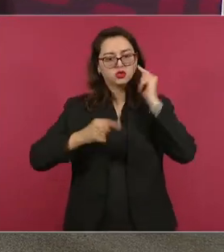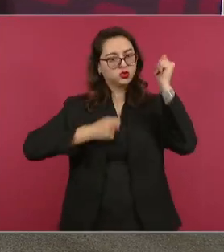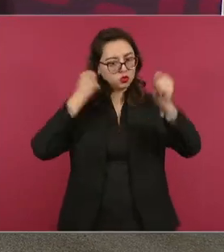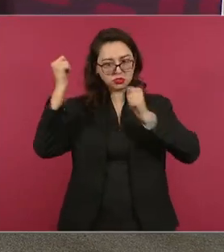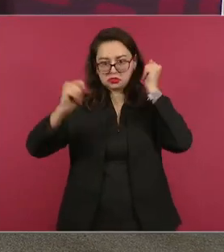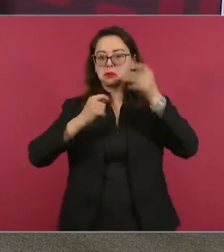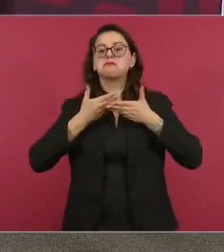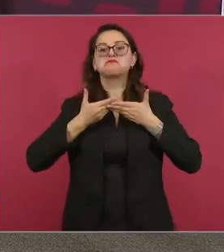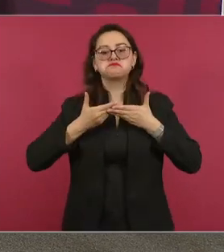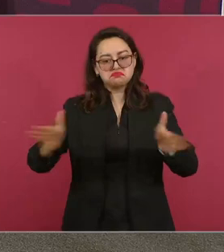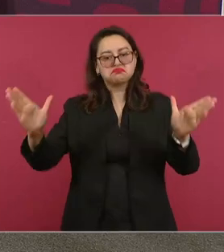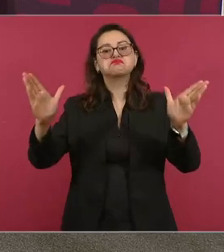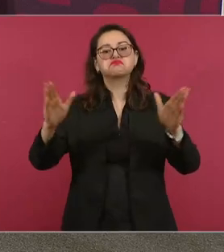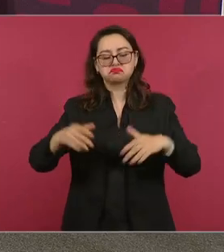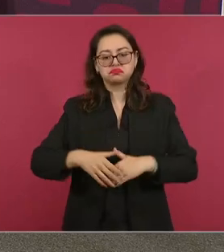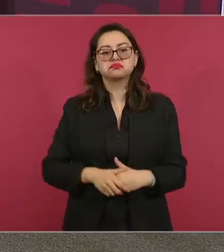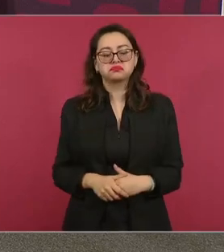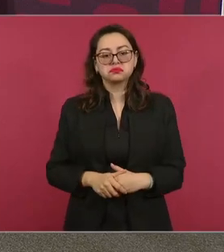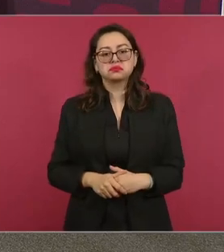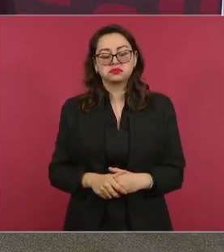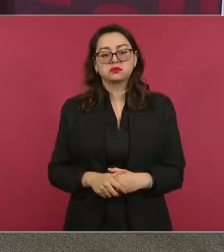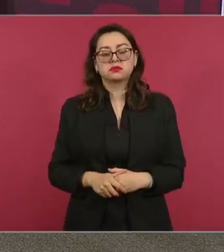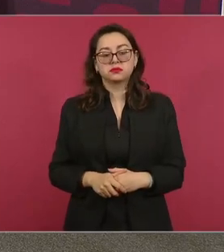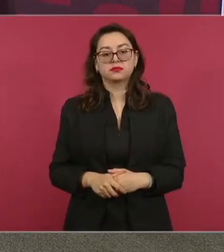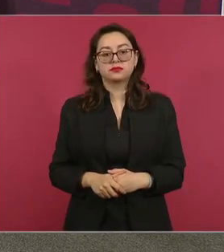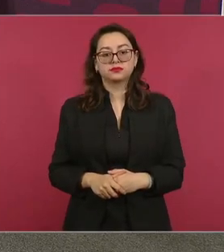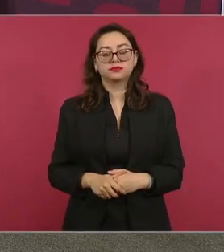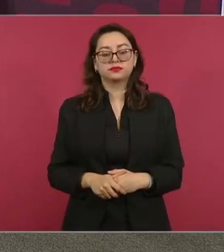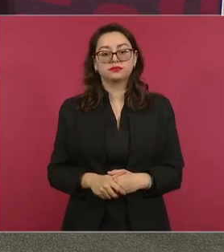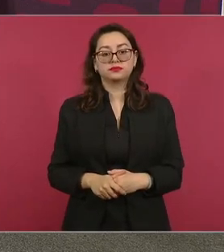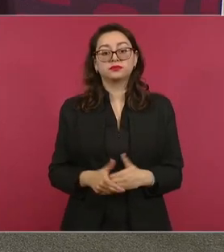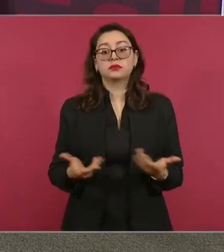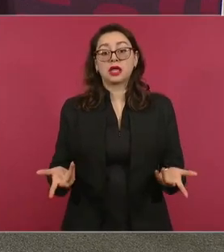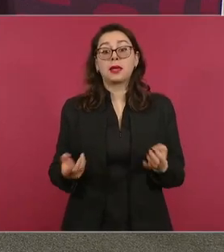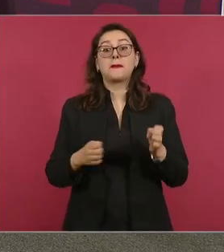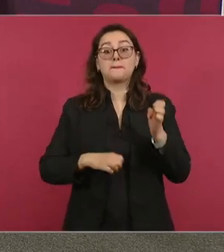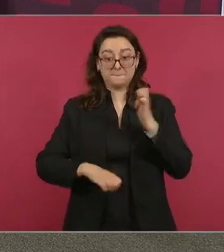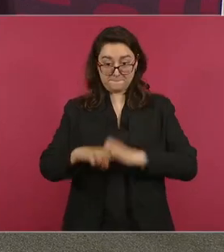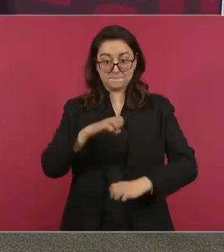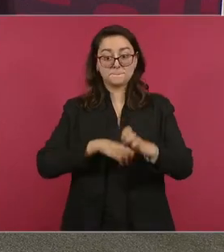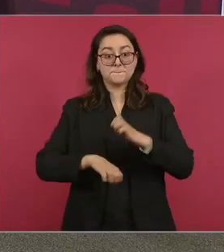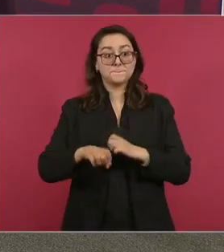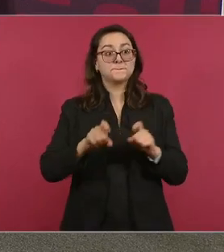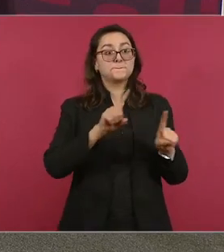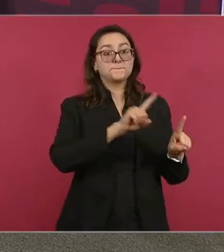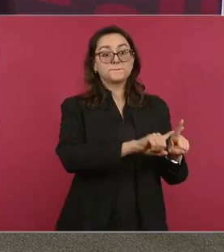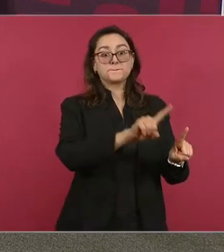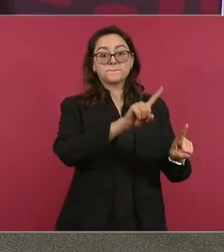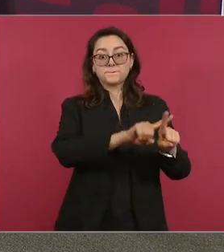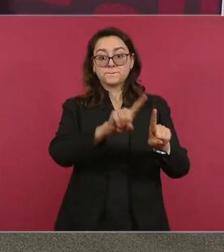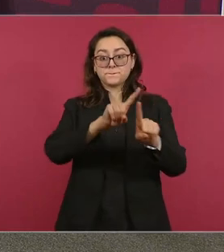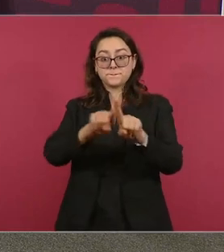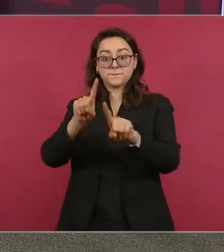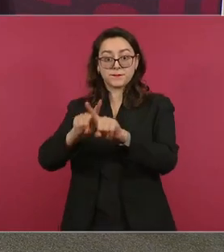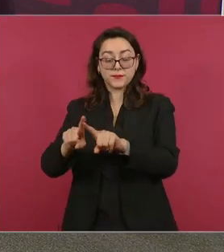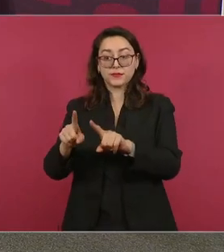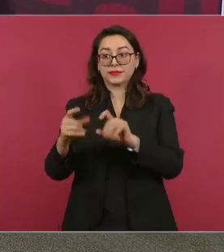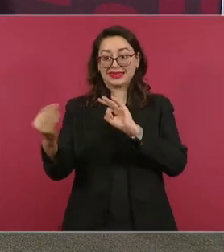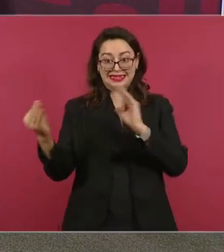y estamos pidiendo a empresarios que tienen